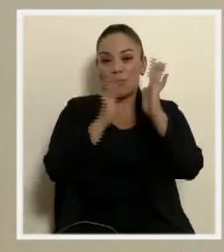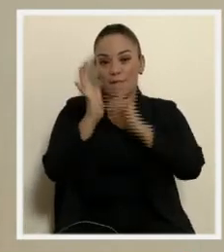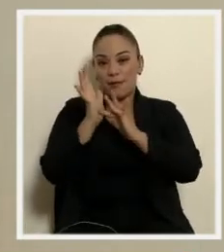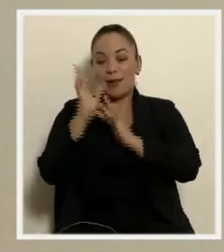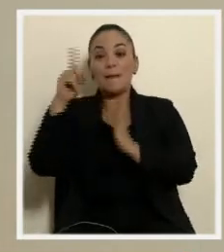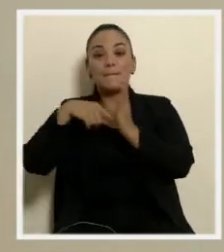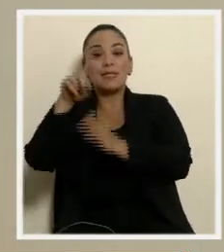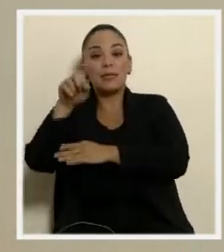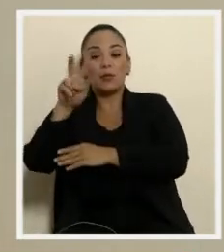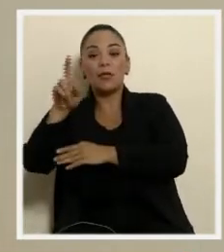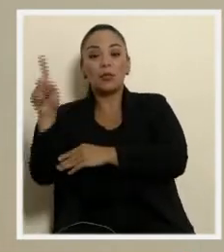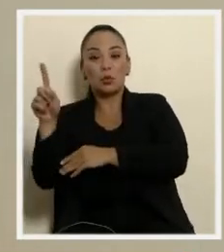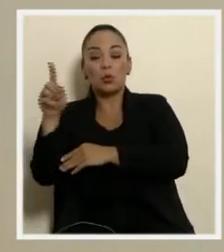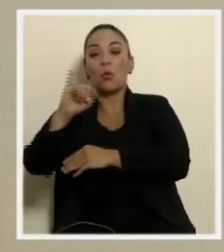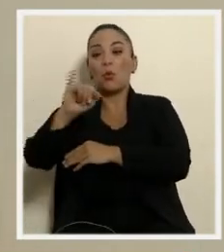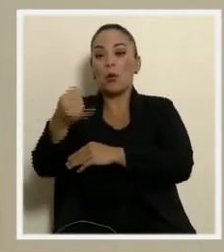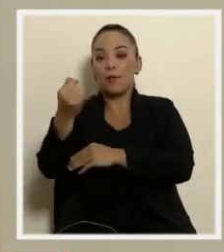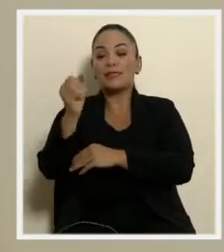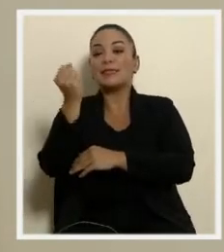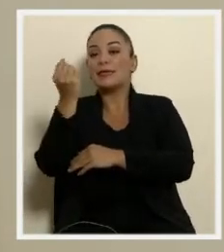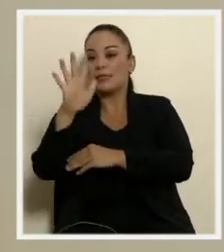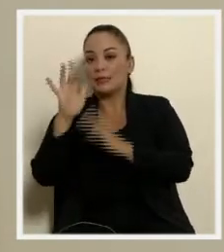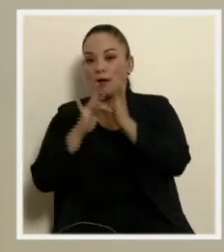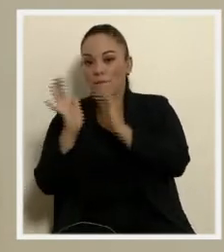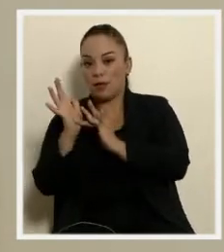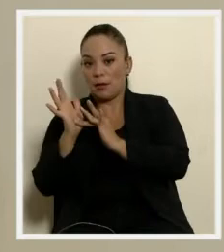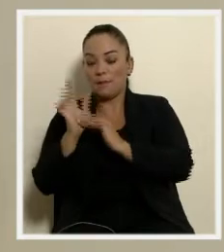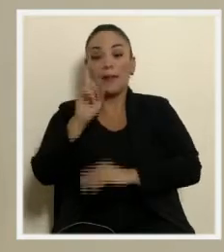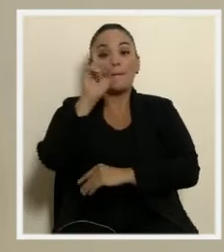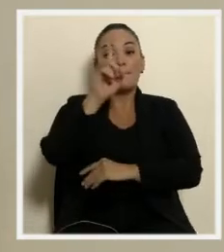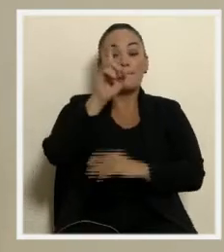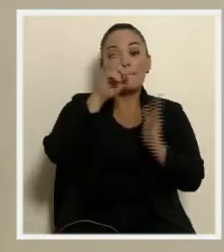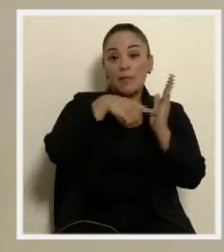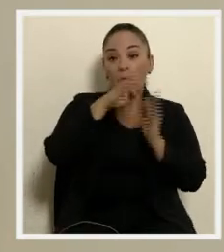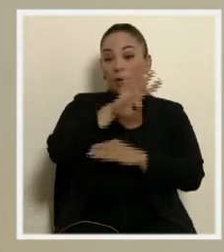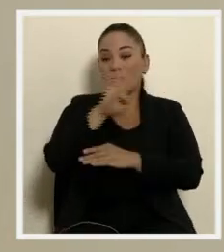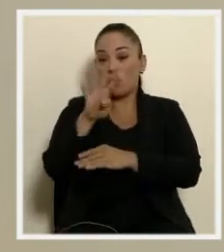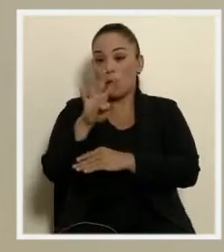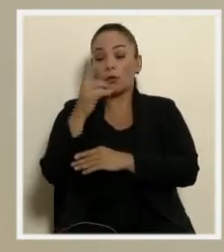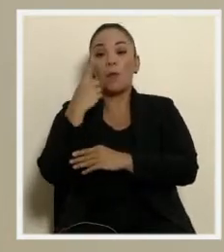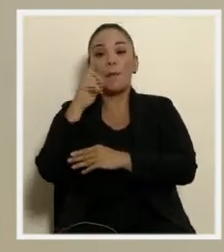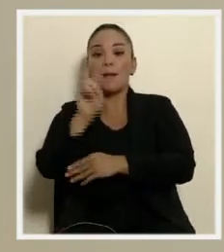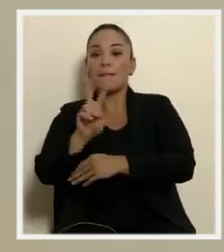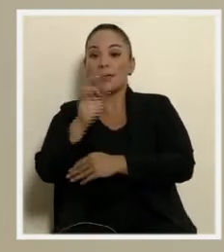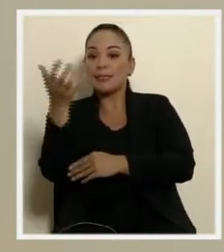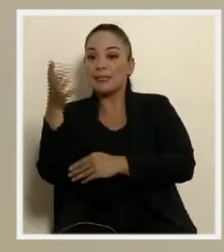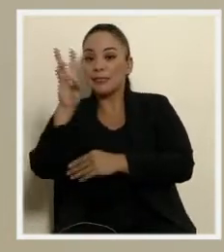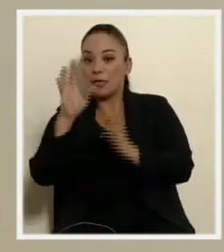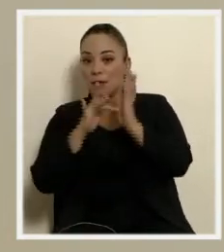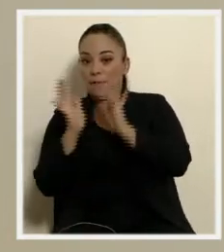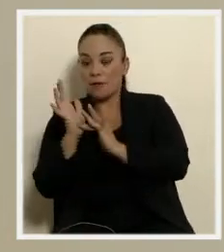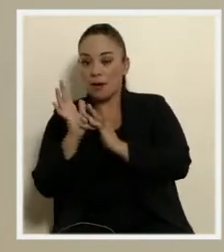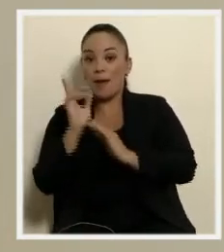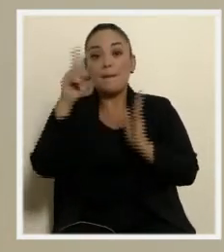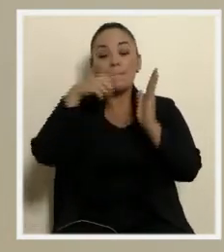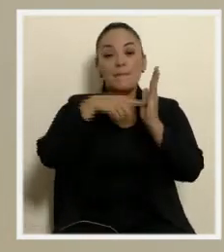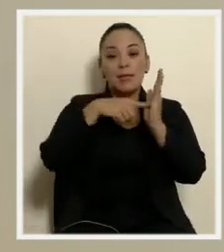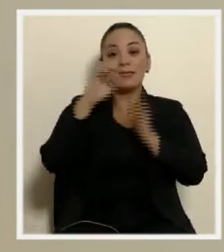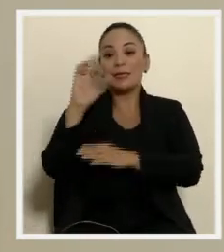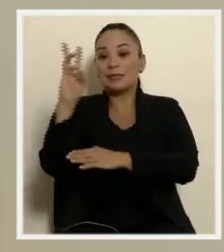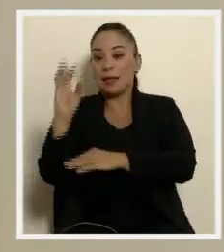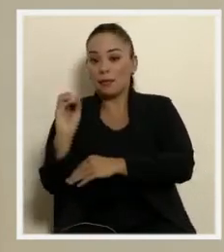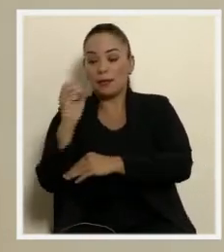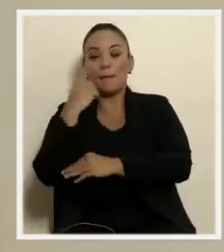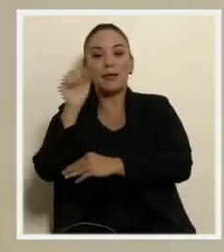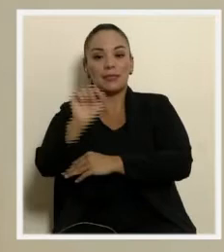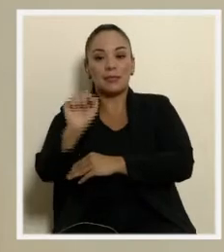abril, 1.121 para el jueves 15, 1.044 para el viernes 16 y 1.060 para